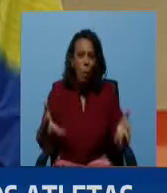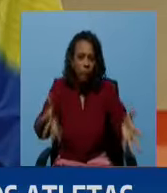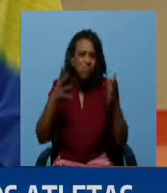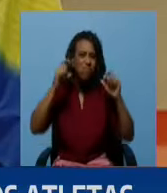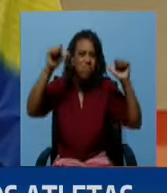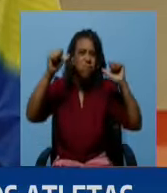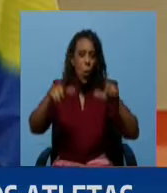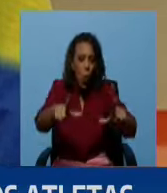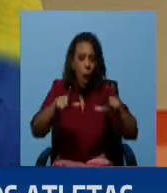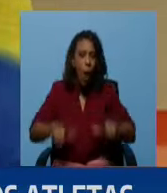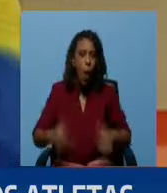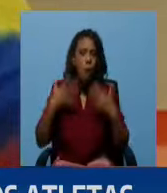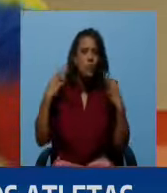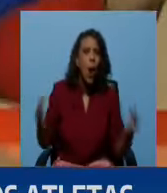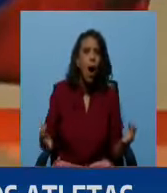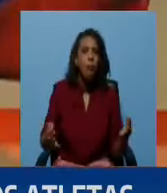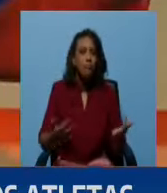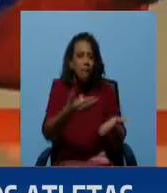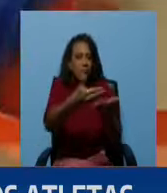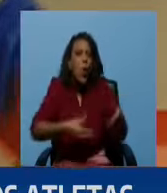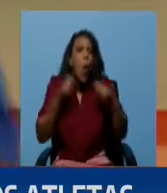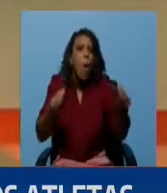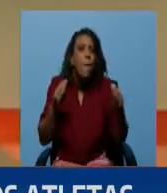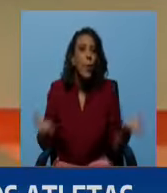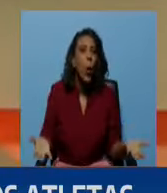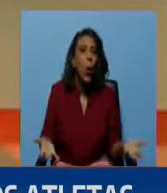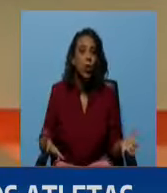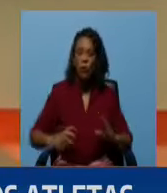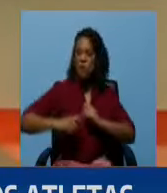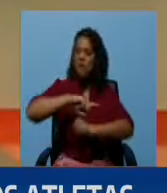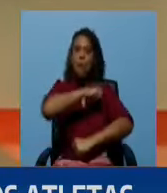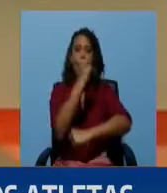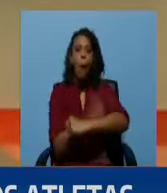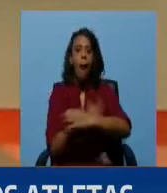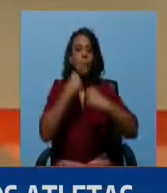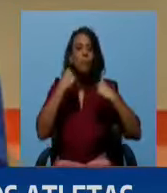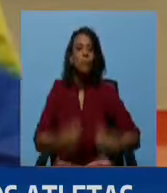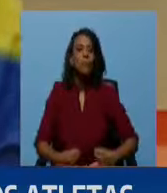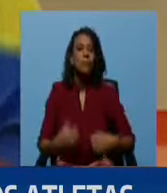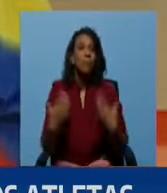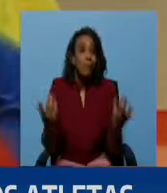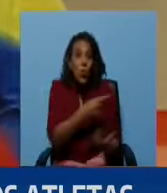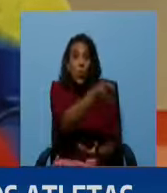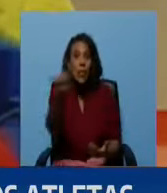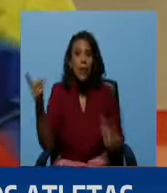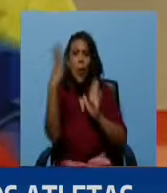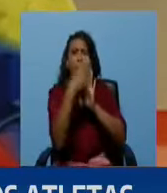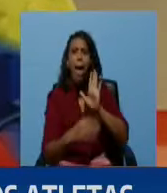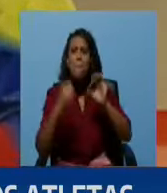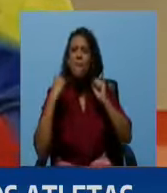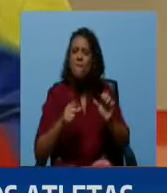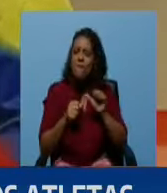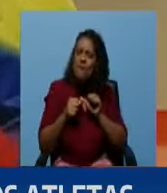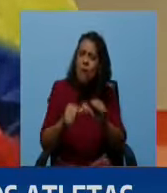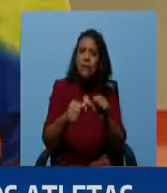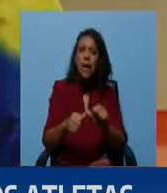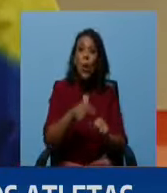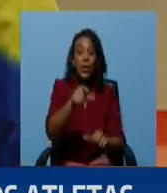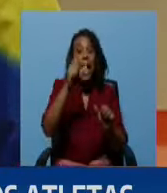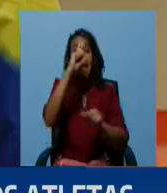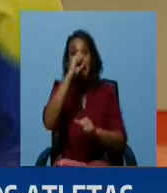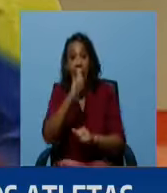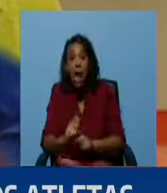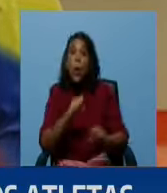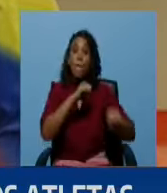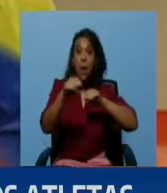victoriosos con sus medallas hermosas, con sus diplomas y con su fuerza. Este año vamos a continuar, tienen